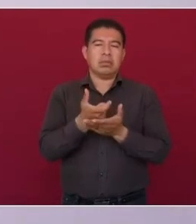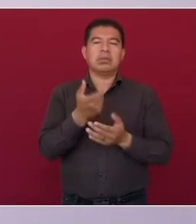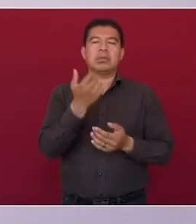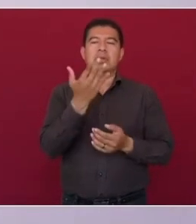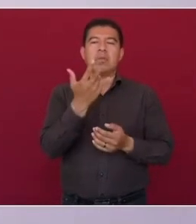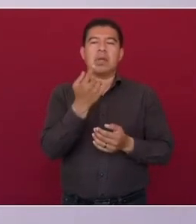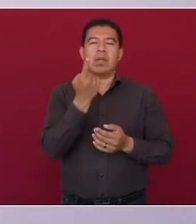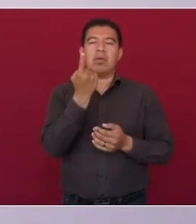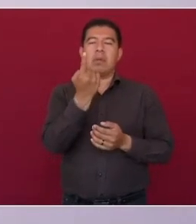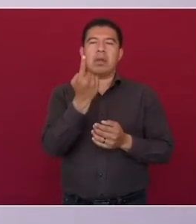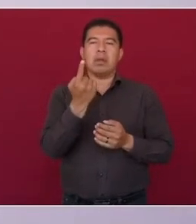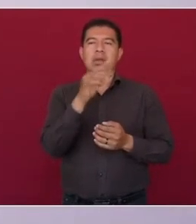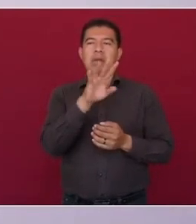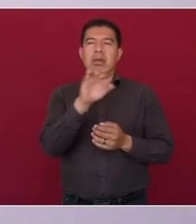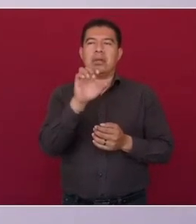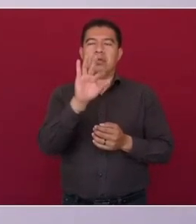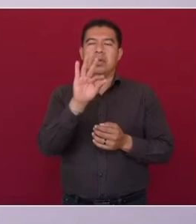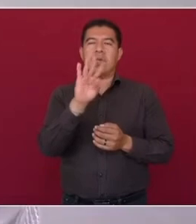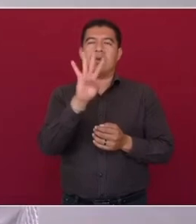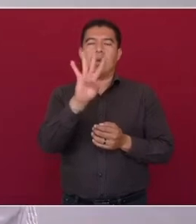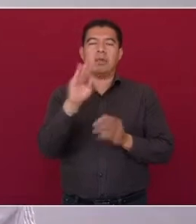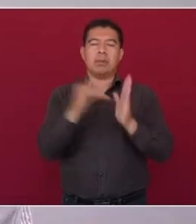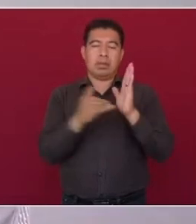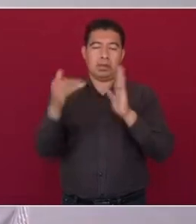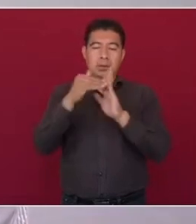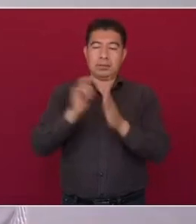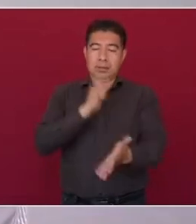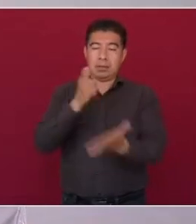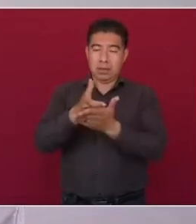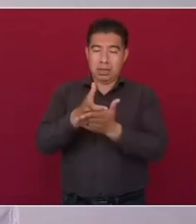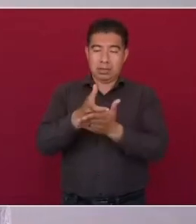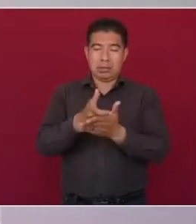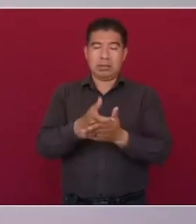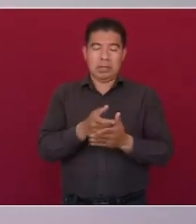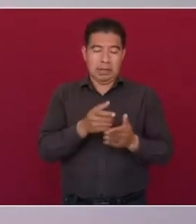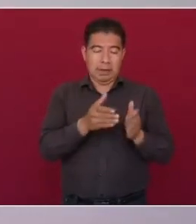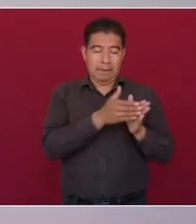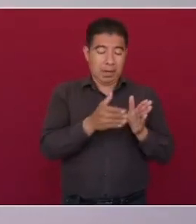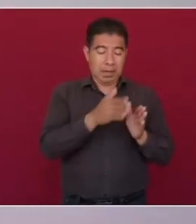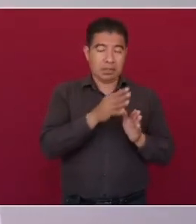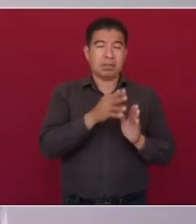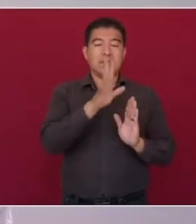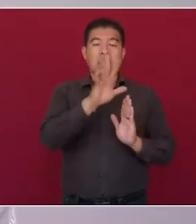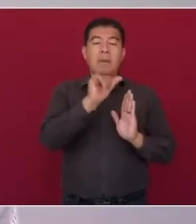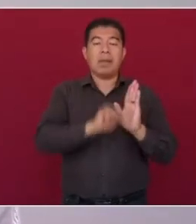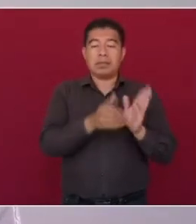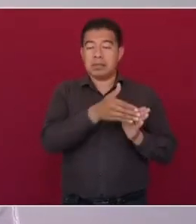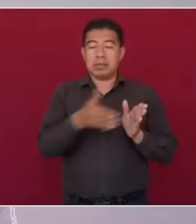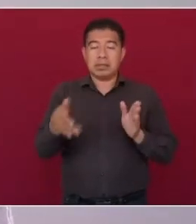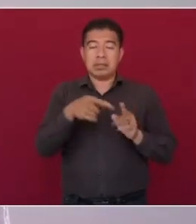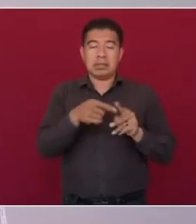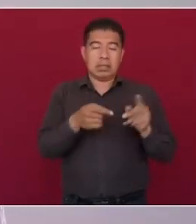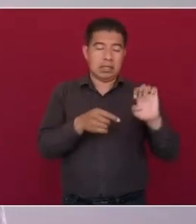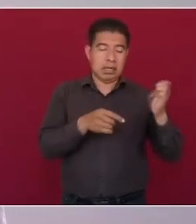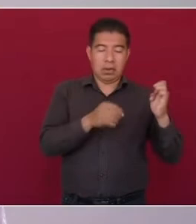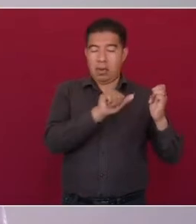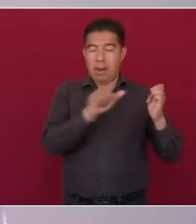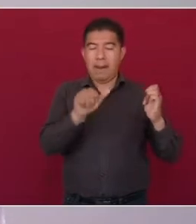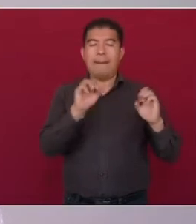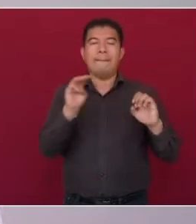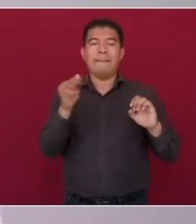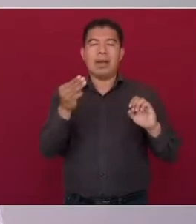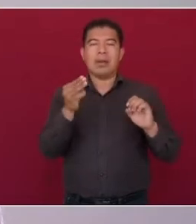51.594 millones de dólares y en los primeros 5 meses de este año se han incrementado